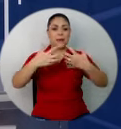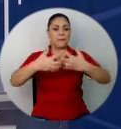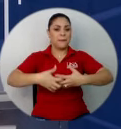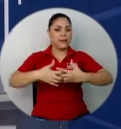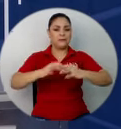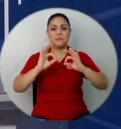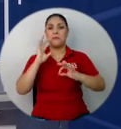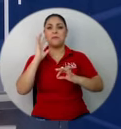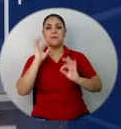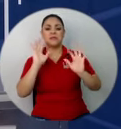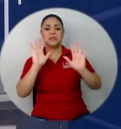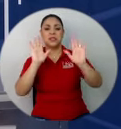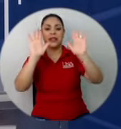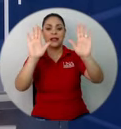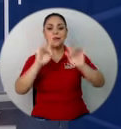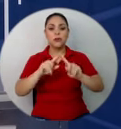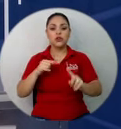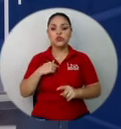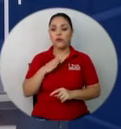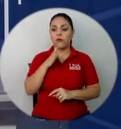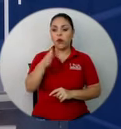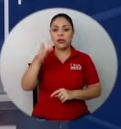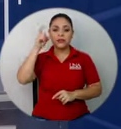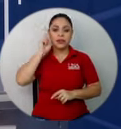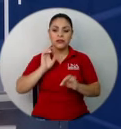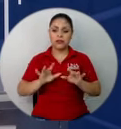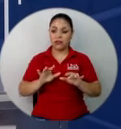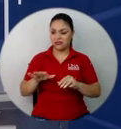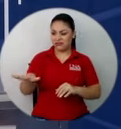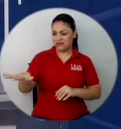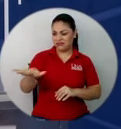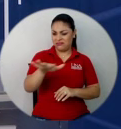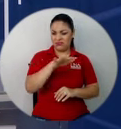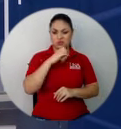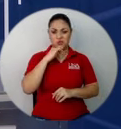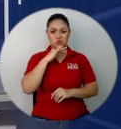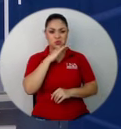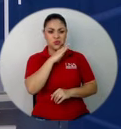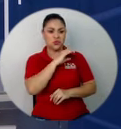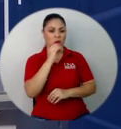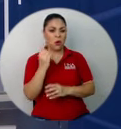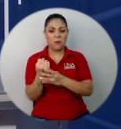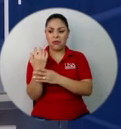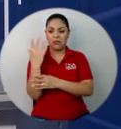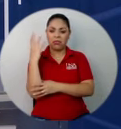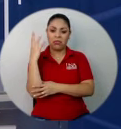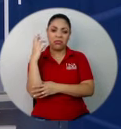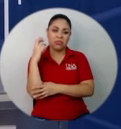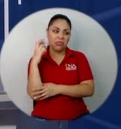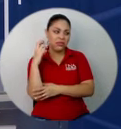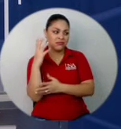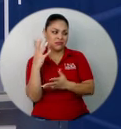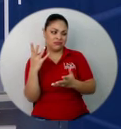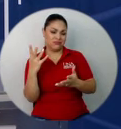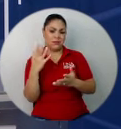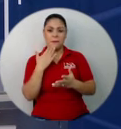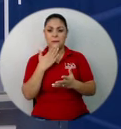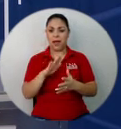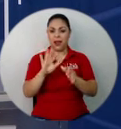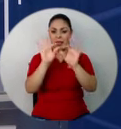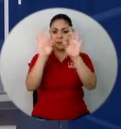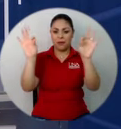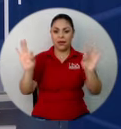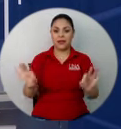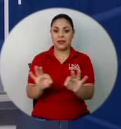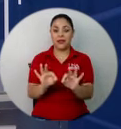y toda tiesa ahí, o la recepción está sucia, ya desde ahí hay una mala imagen. Igual debe ser con el tema del clima